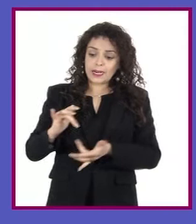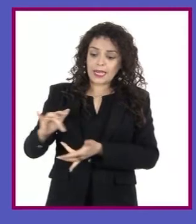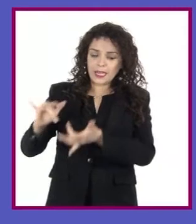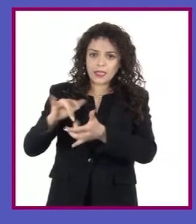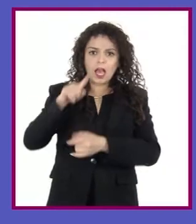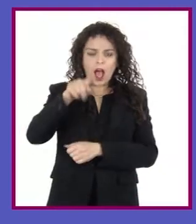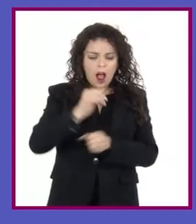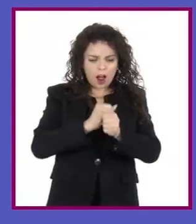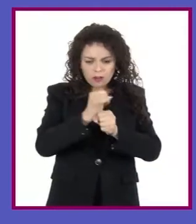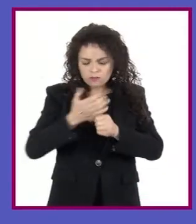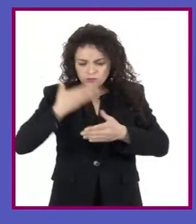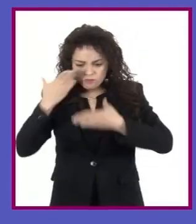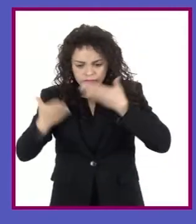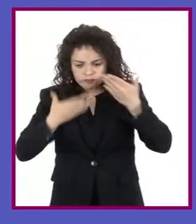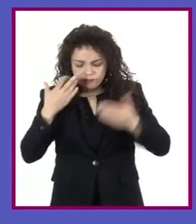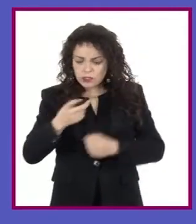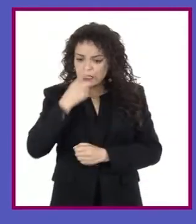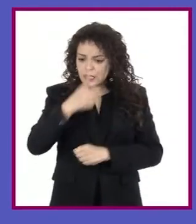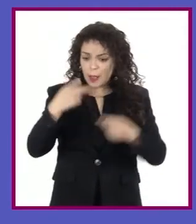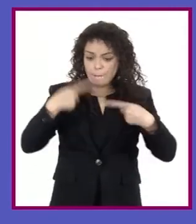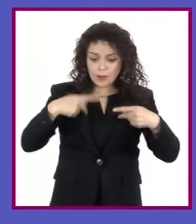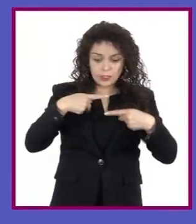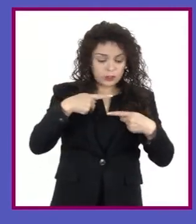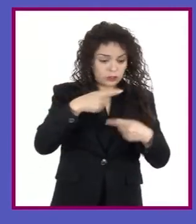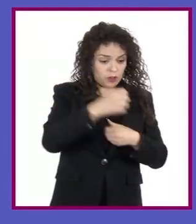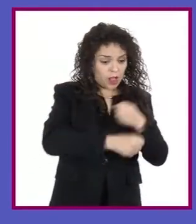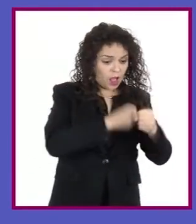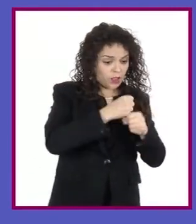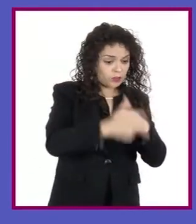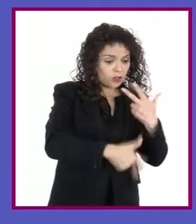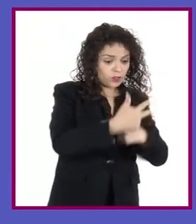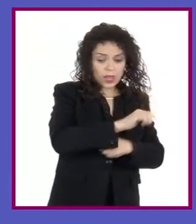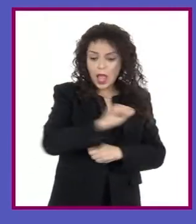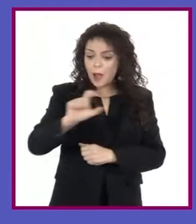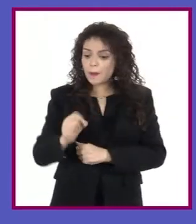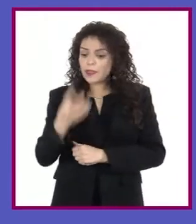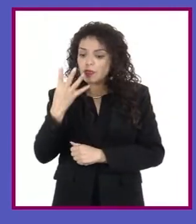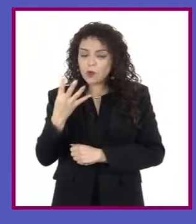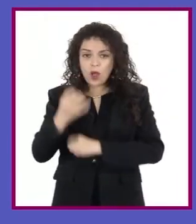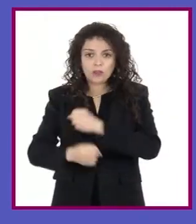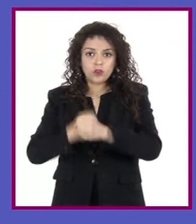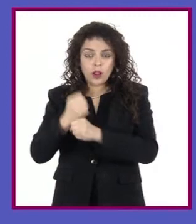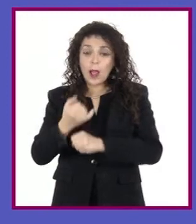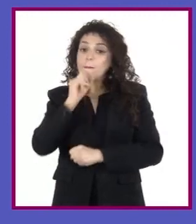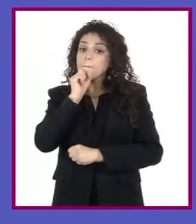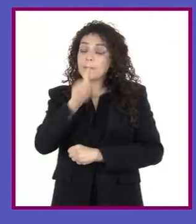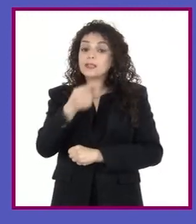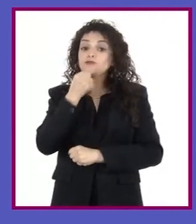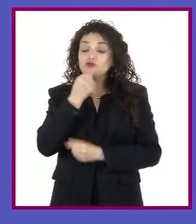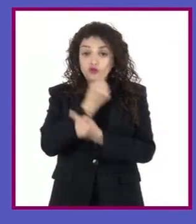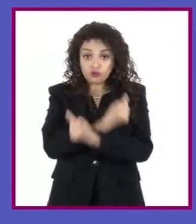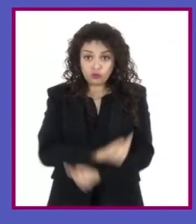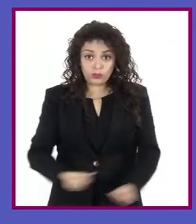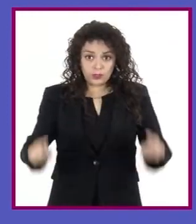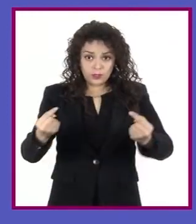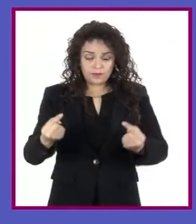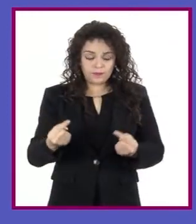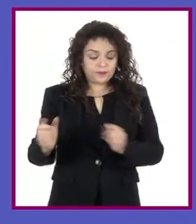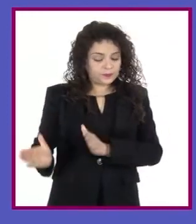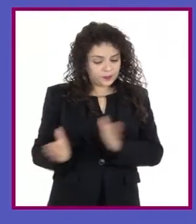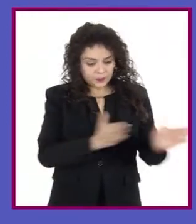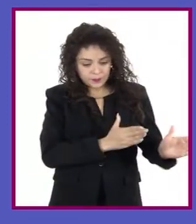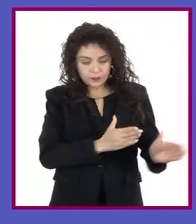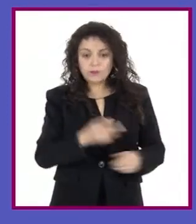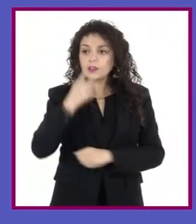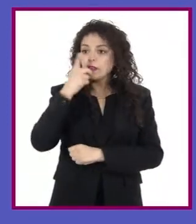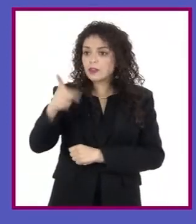considera a personas de 13 a 24 años y también a los niños. Por otro lado, indica que hay